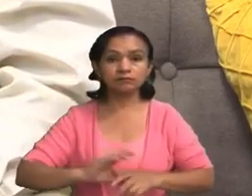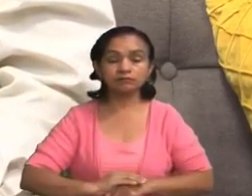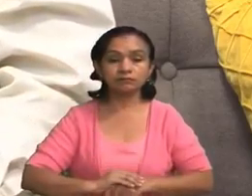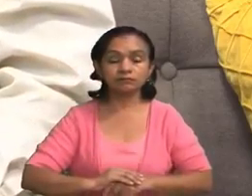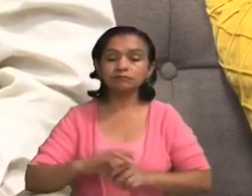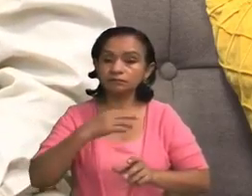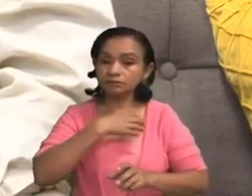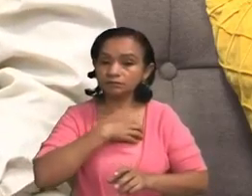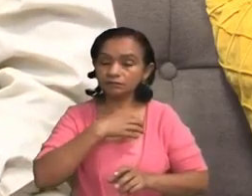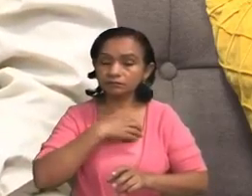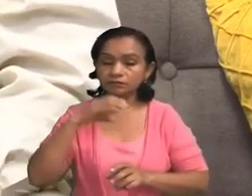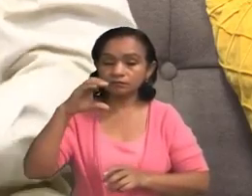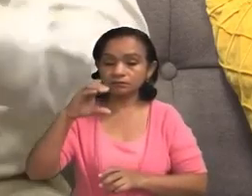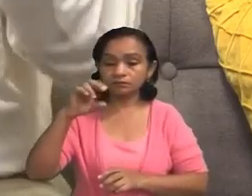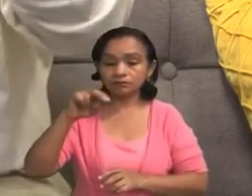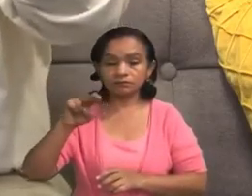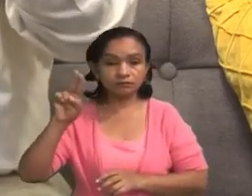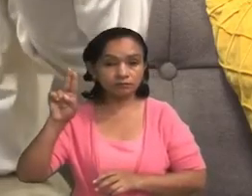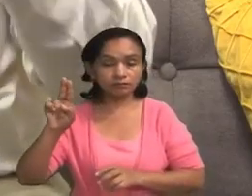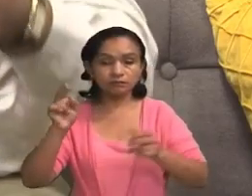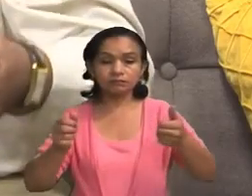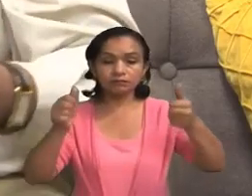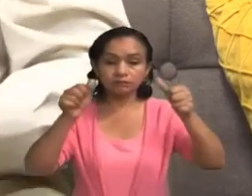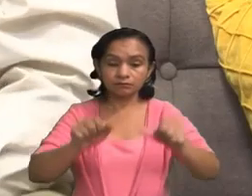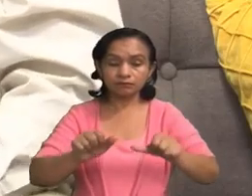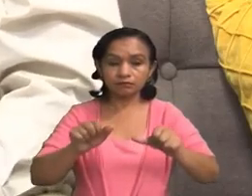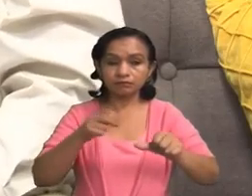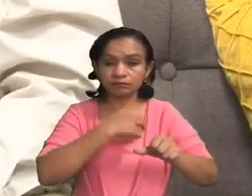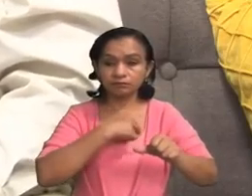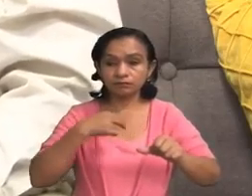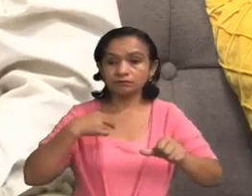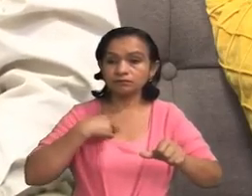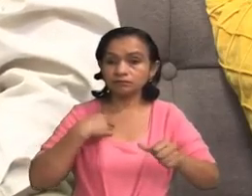son pertenecientes al CNU, es establecer